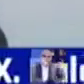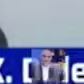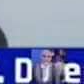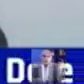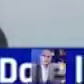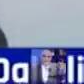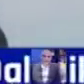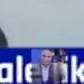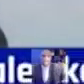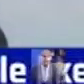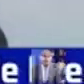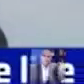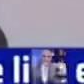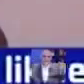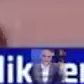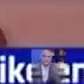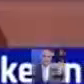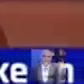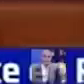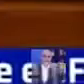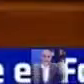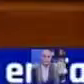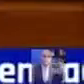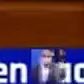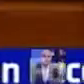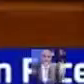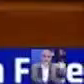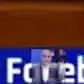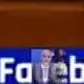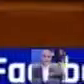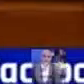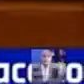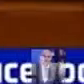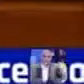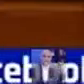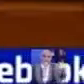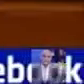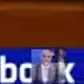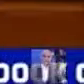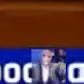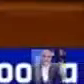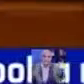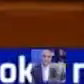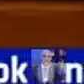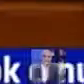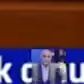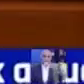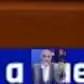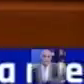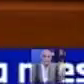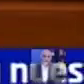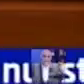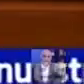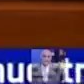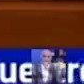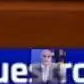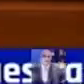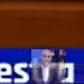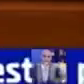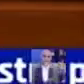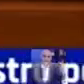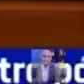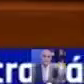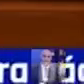Ricardo Anaya, imagínate, el Cerillo Anaya no lo quiso cerca, así de terrible